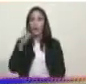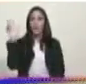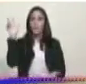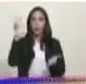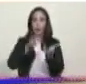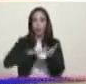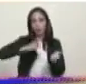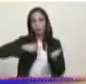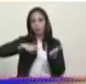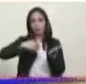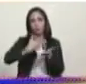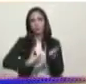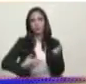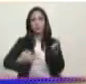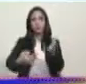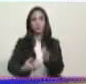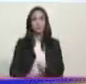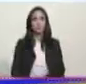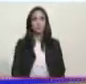aprobada.